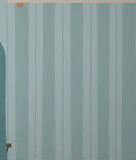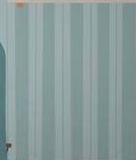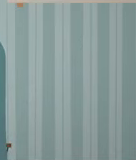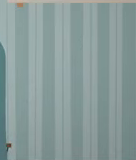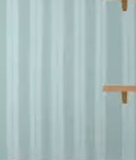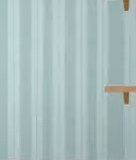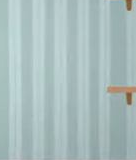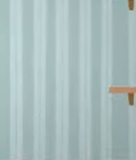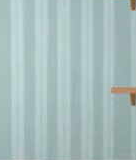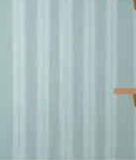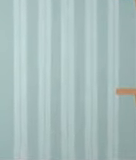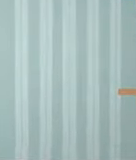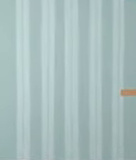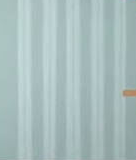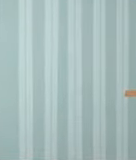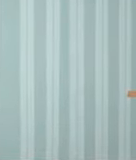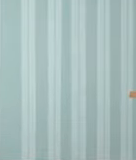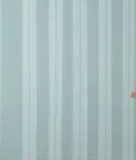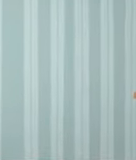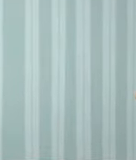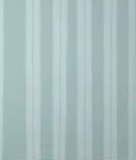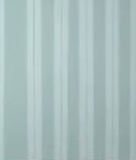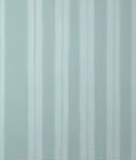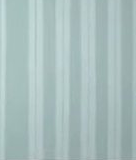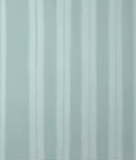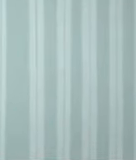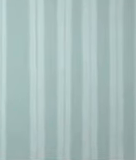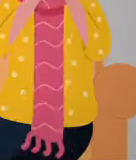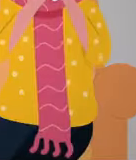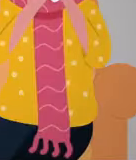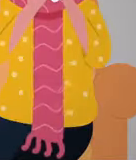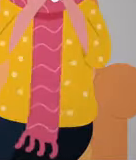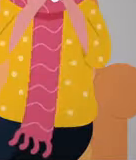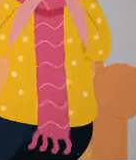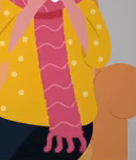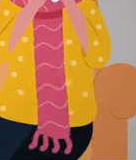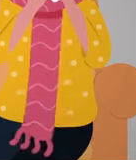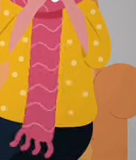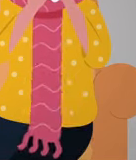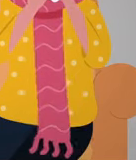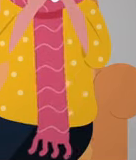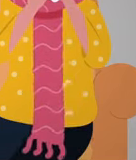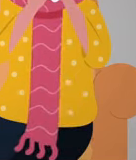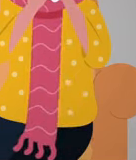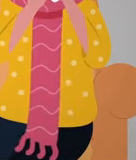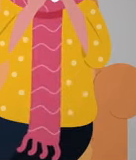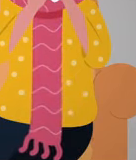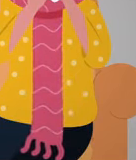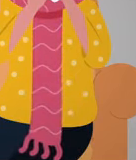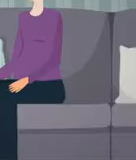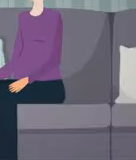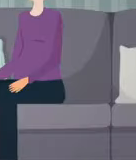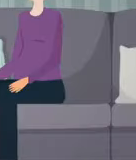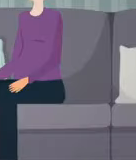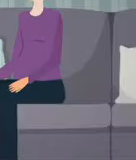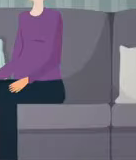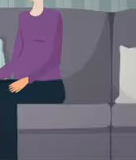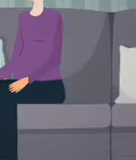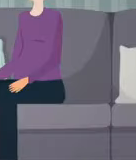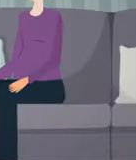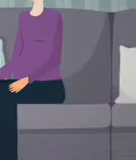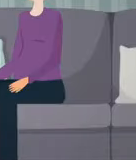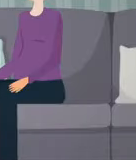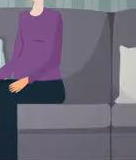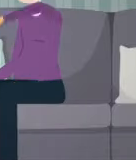aplicar todas las medidas básicas de higiene para el control de la infección, así como cubrirse la boca y nariz al toser o estornudar con